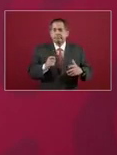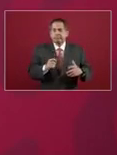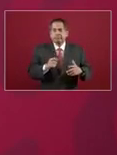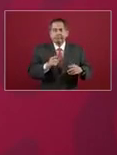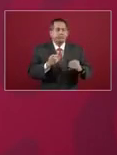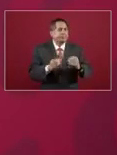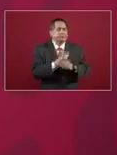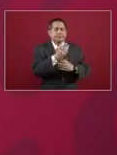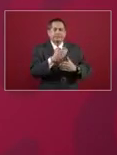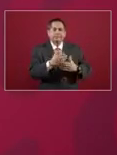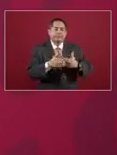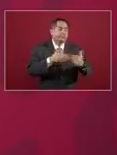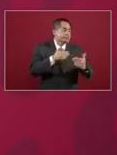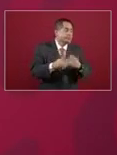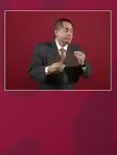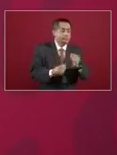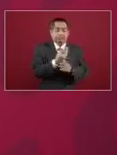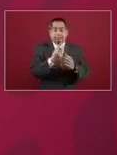modas